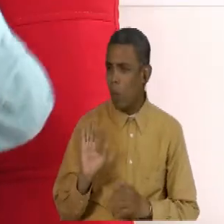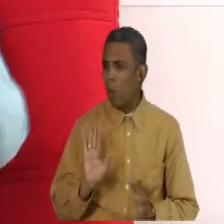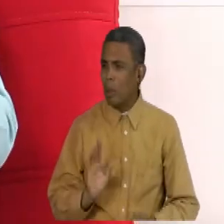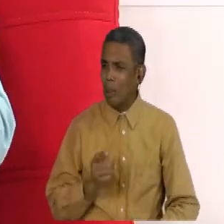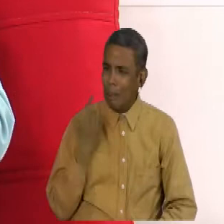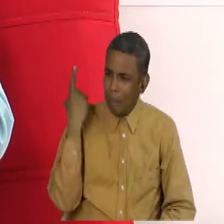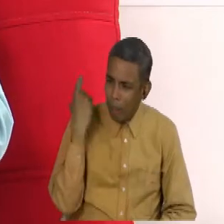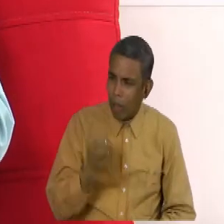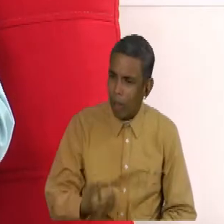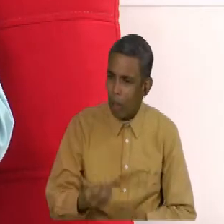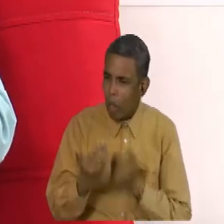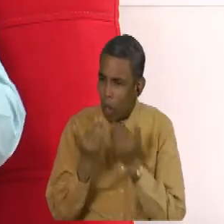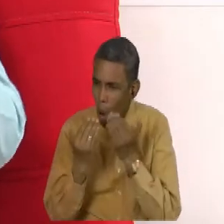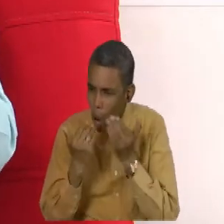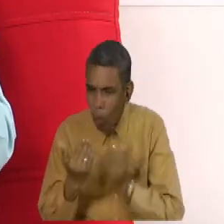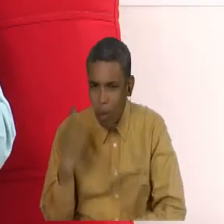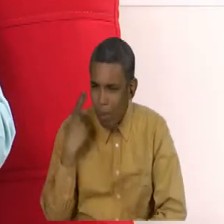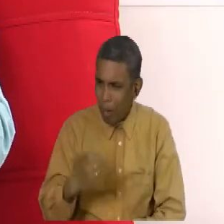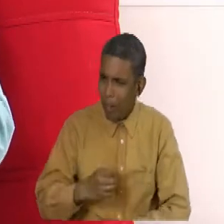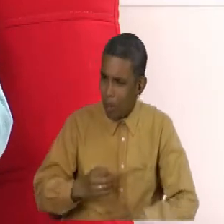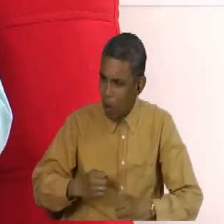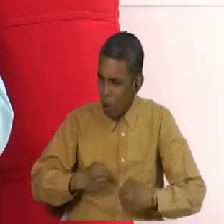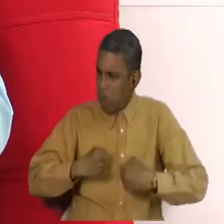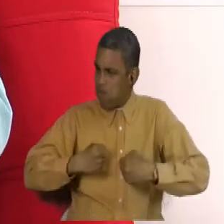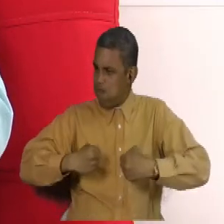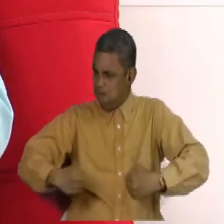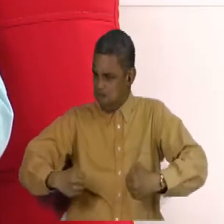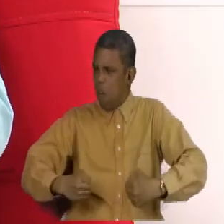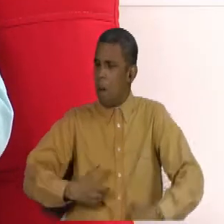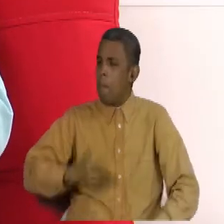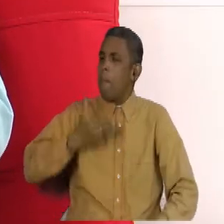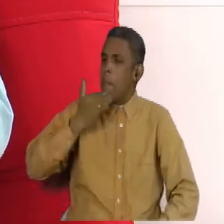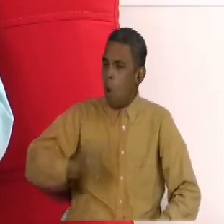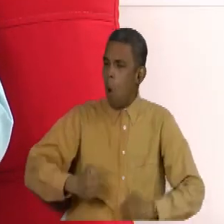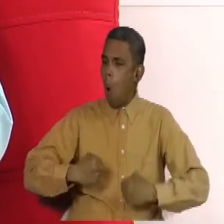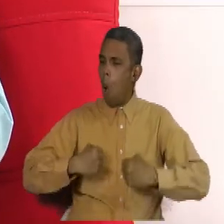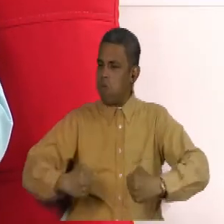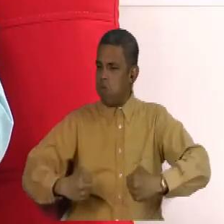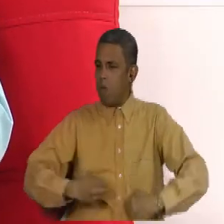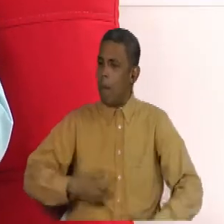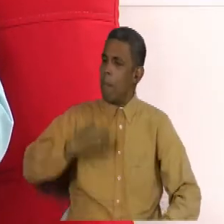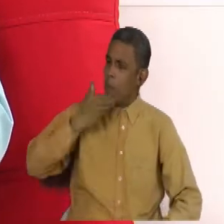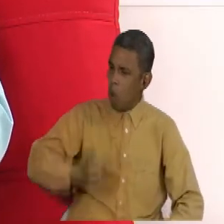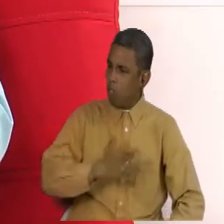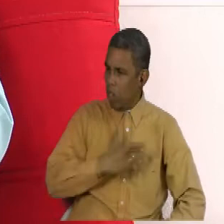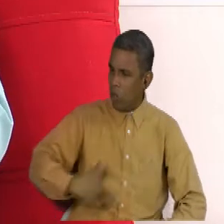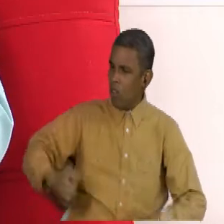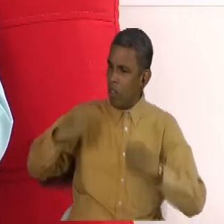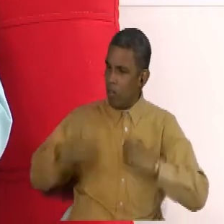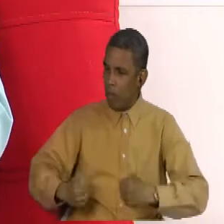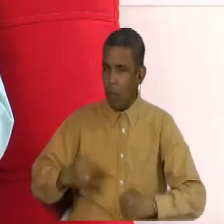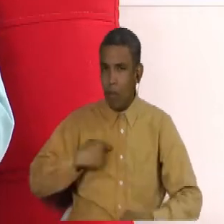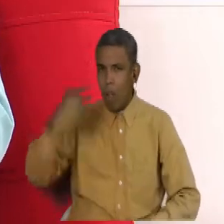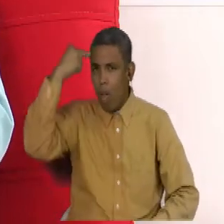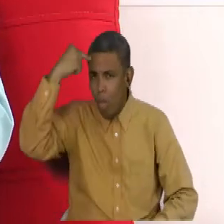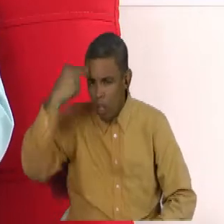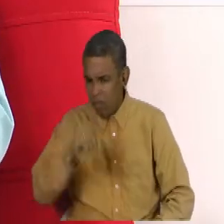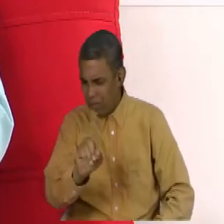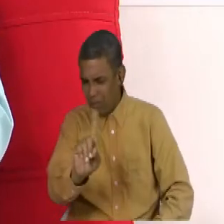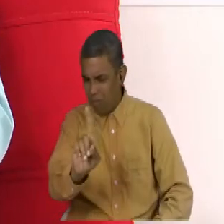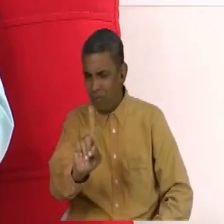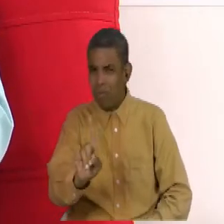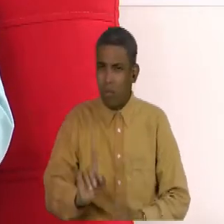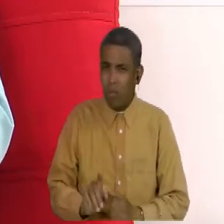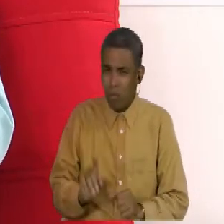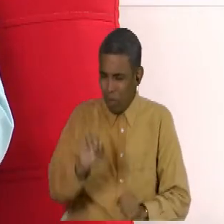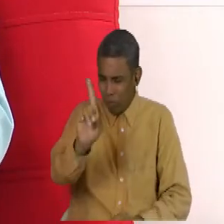está demasiado gordito y muy popochito, no es que esté sano. Ese niño potencialmente está ya